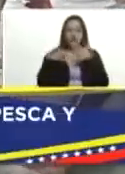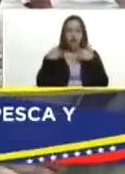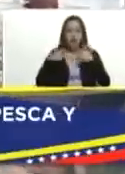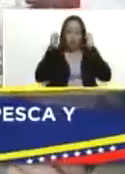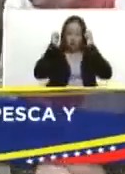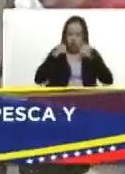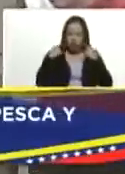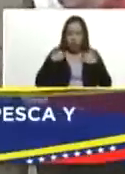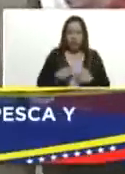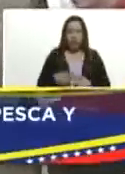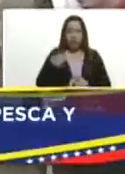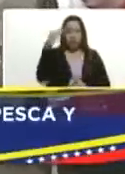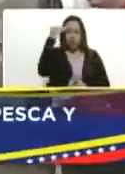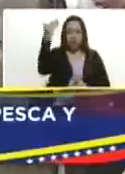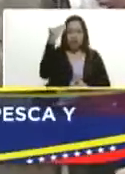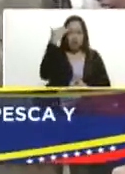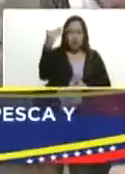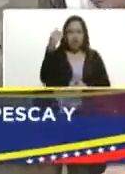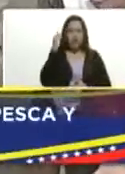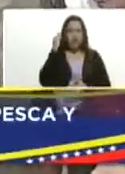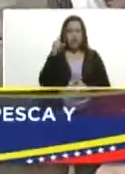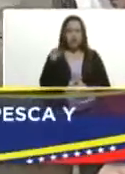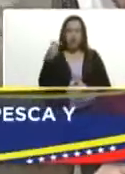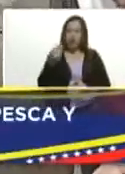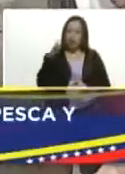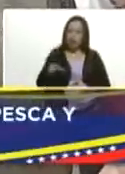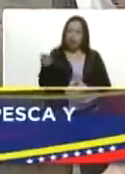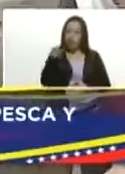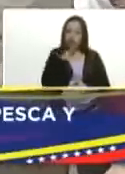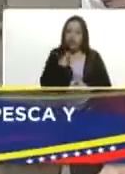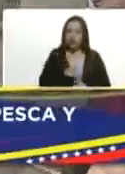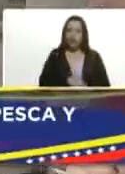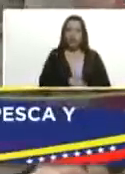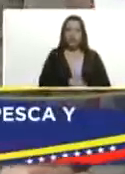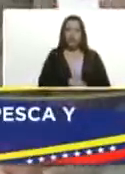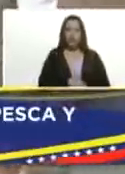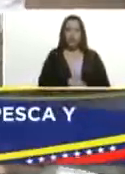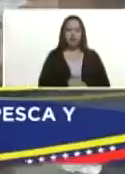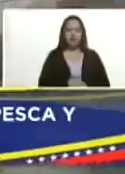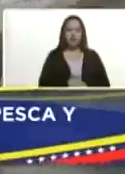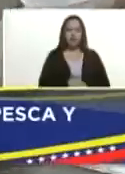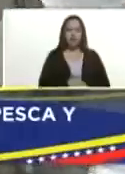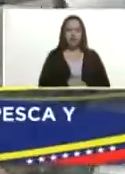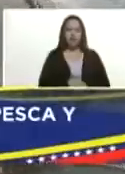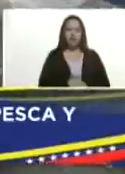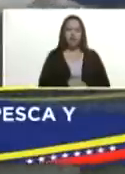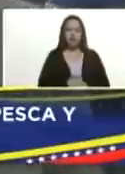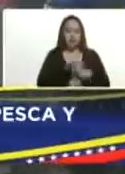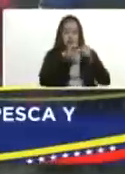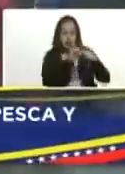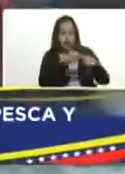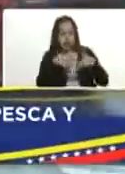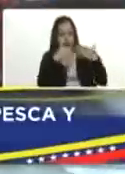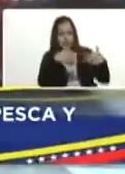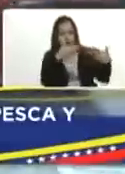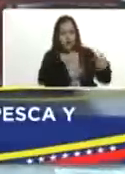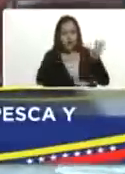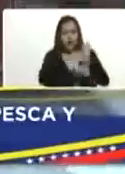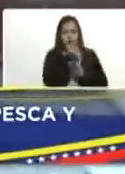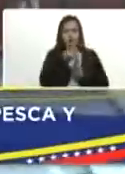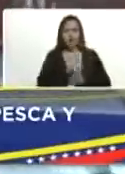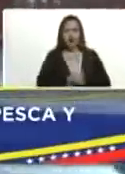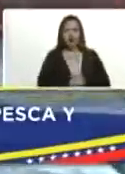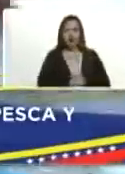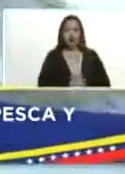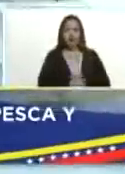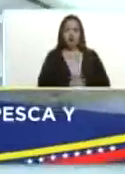Mi saludo, muchacha. ¿Cómo están ustedes? ¿Ah? Bueno, seguimos adelante. Se va a hablar